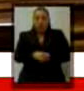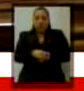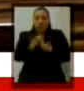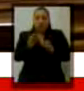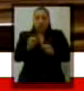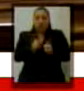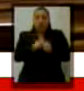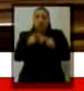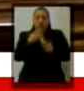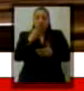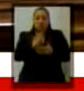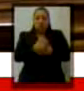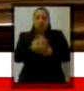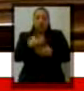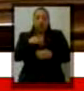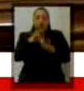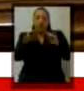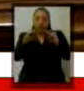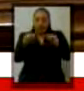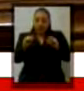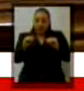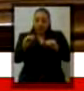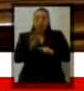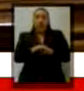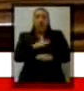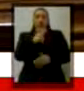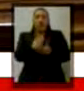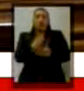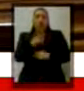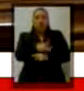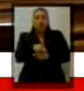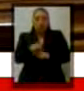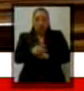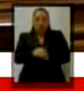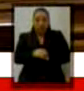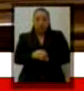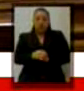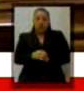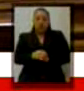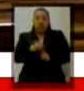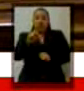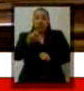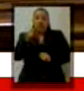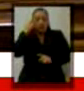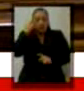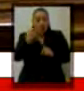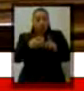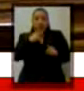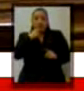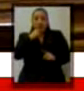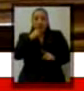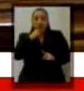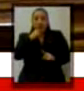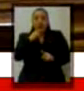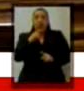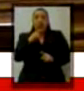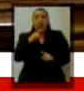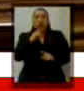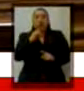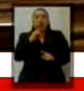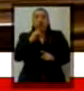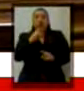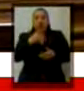Justamente hablando de esto de la violencia, la psicóloga norteamericana Leonor Walker ha estudiado